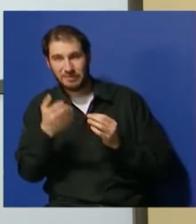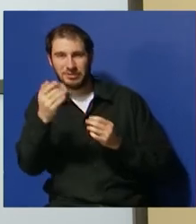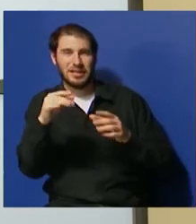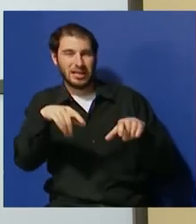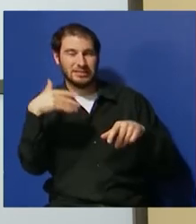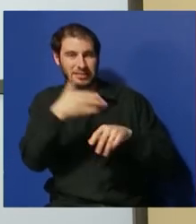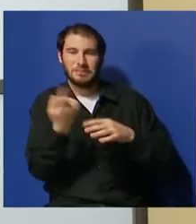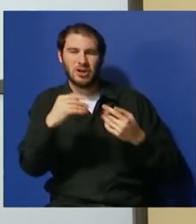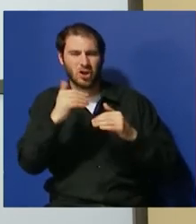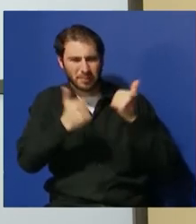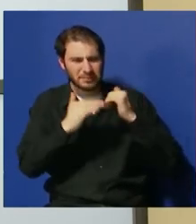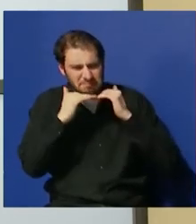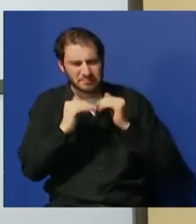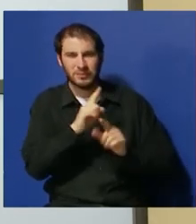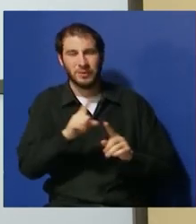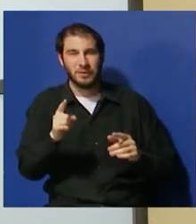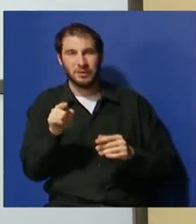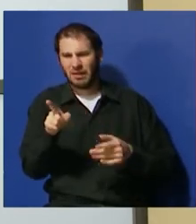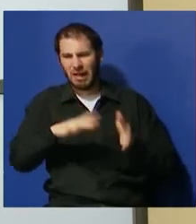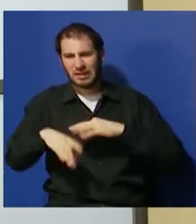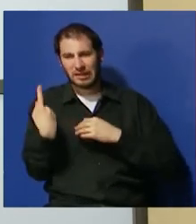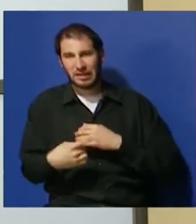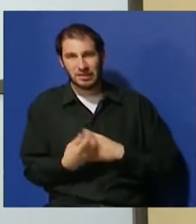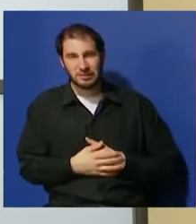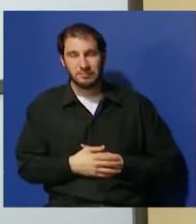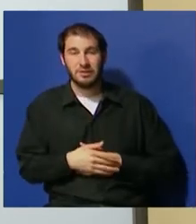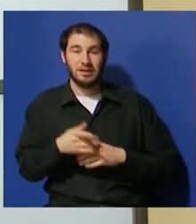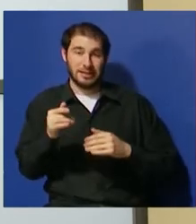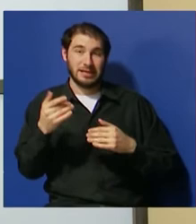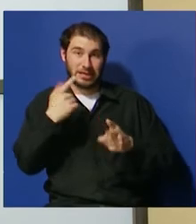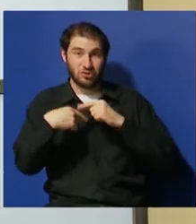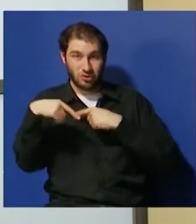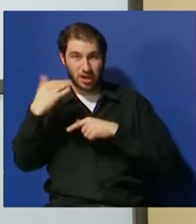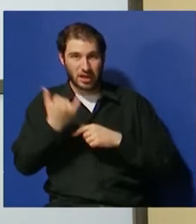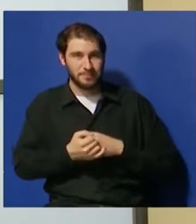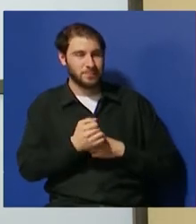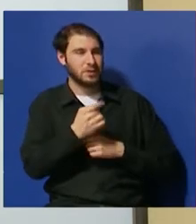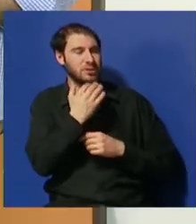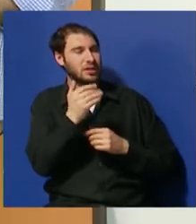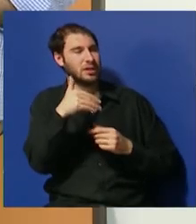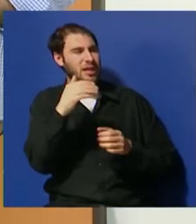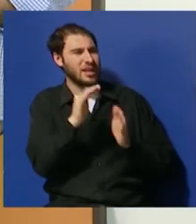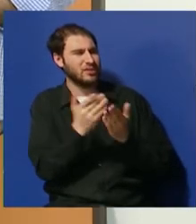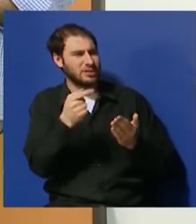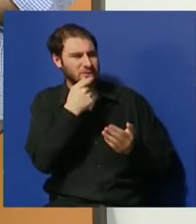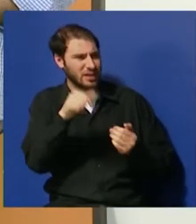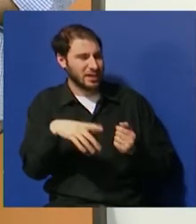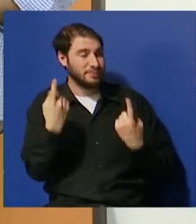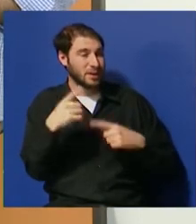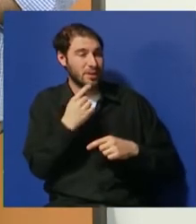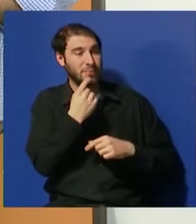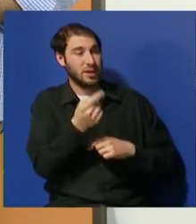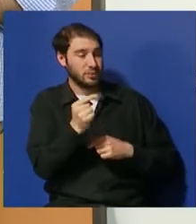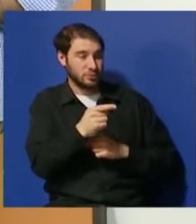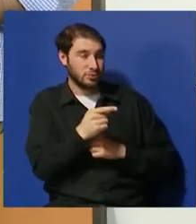cancha, pero no mira el partido. Y vos decís, ¿qué hace ese? Bueno, acá hay historias de ese tipo. No sé si la Mariandina es mendocina. Pero te